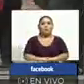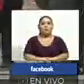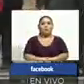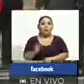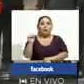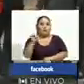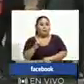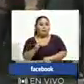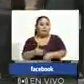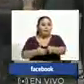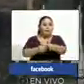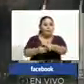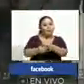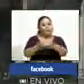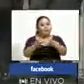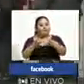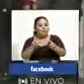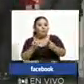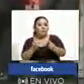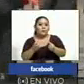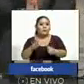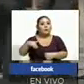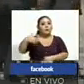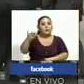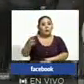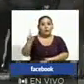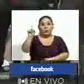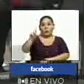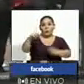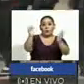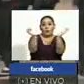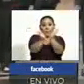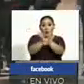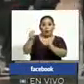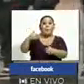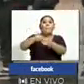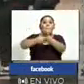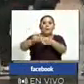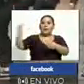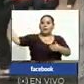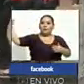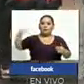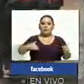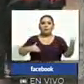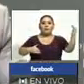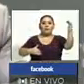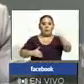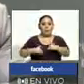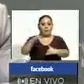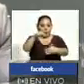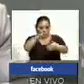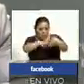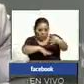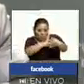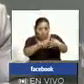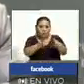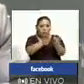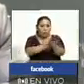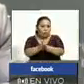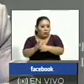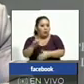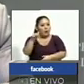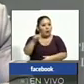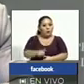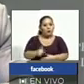Pretendemos iniciar el retorno a partir del primero de mayo. Está dentro de la planificación. Obviamente todavía